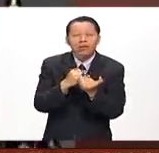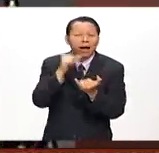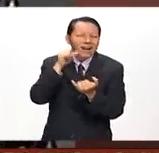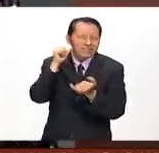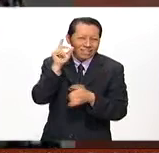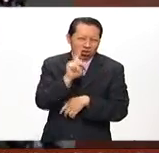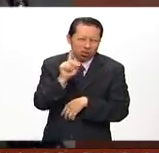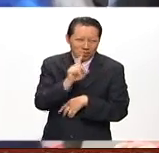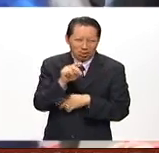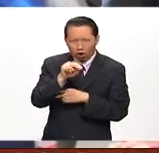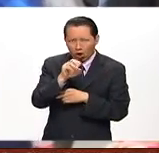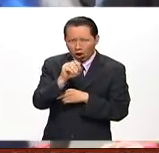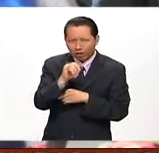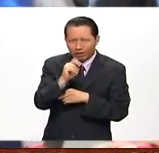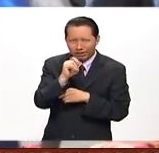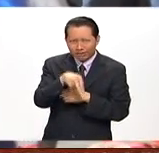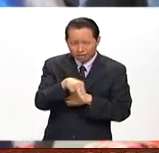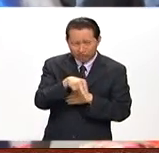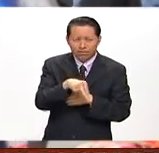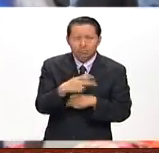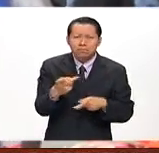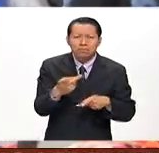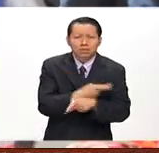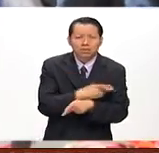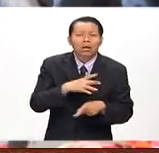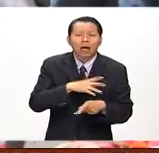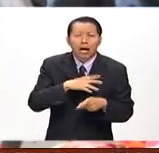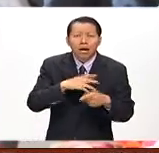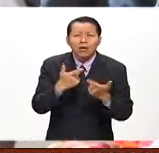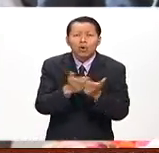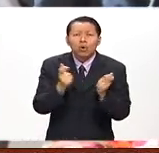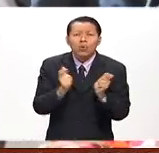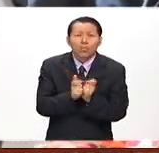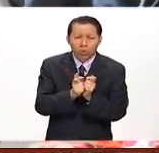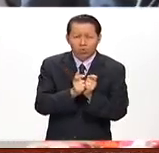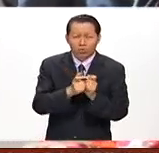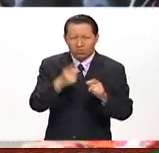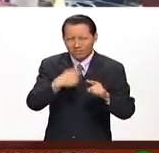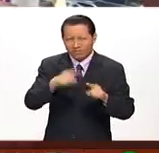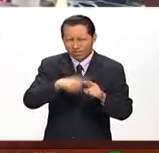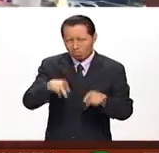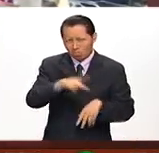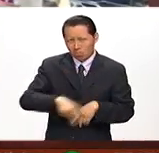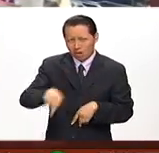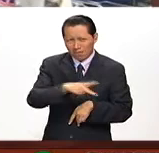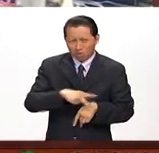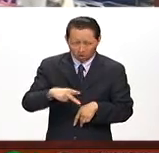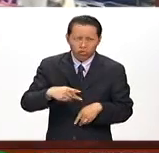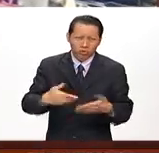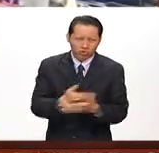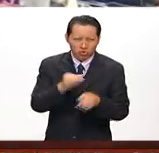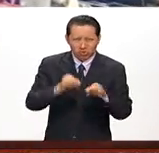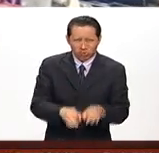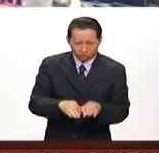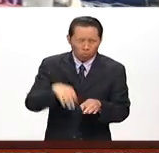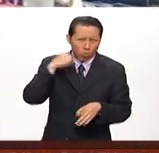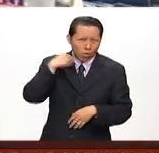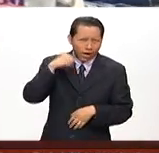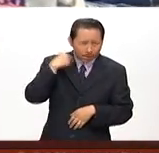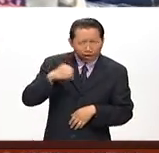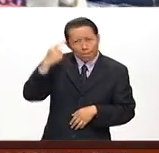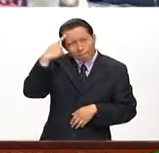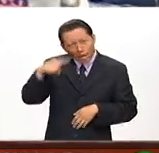domingo, partió hacia la Ciudad de México la caravana motorizada de los pueblos originarios de Oaxaca por la paz y la justicia.